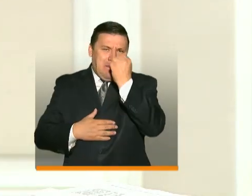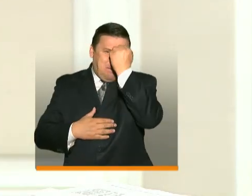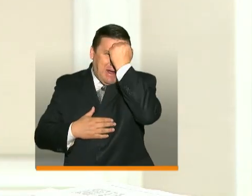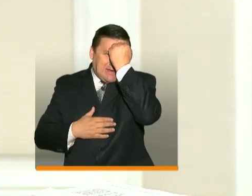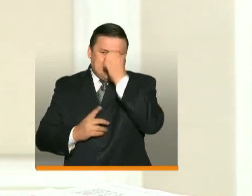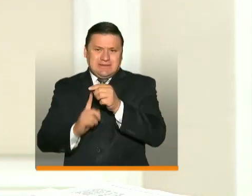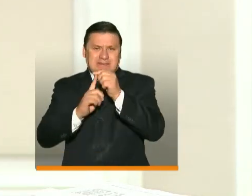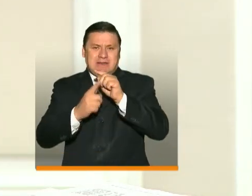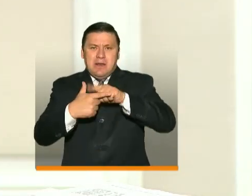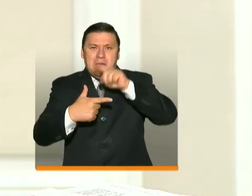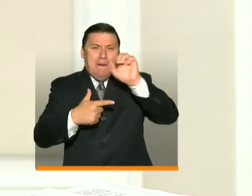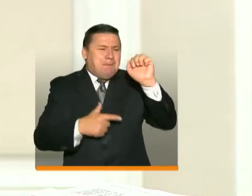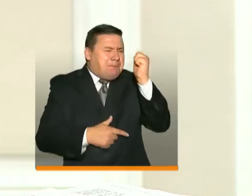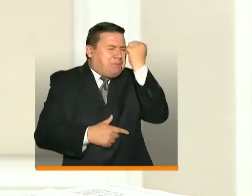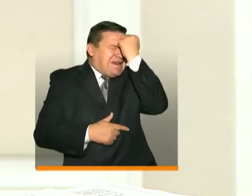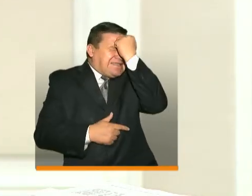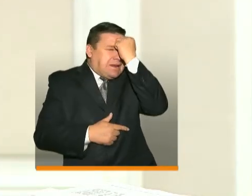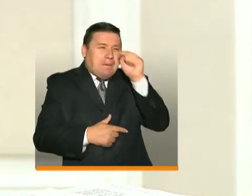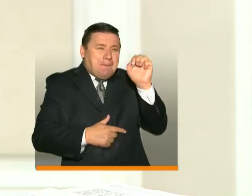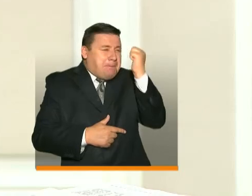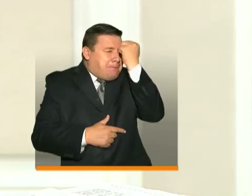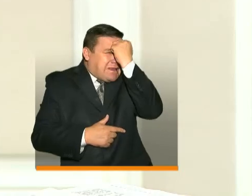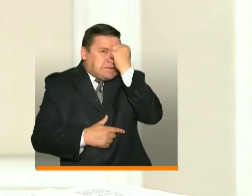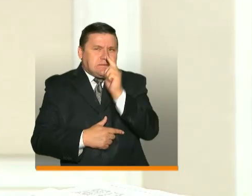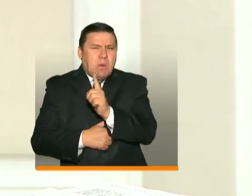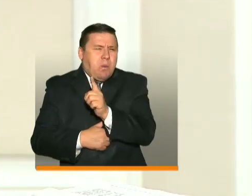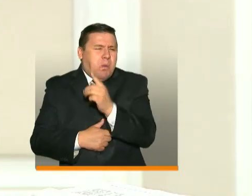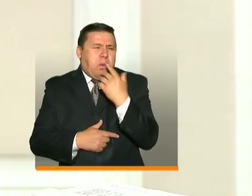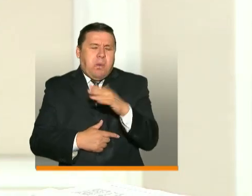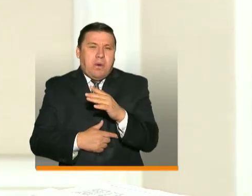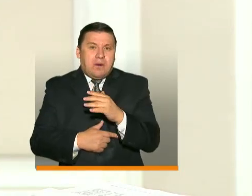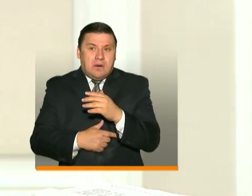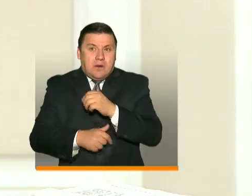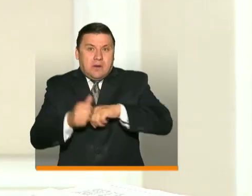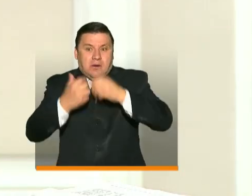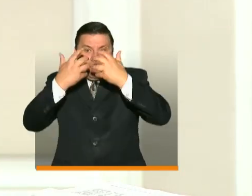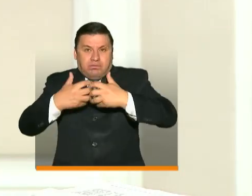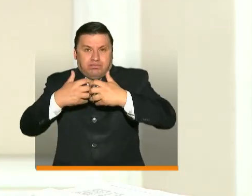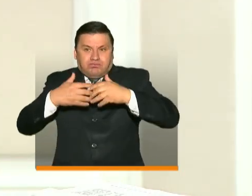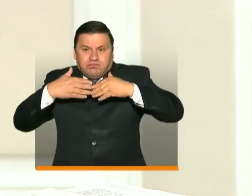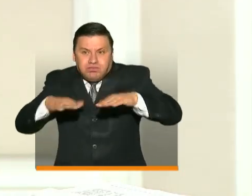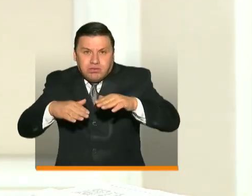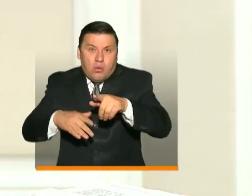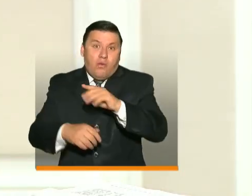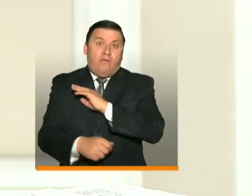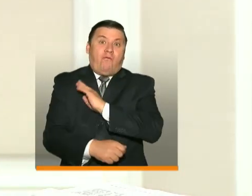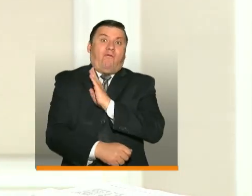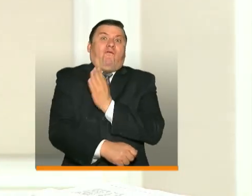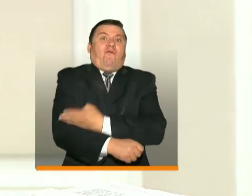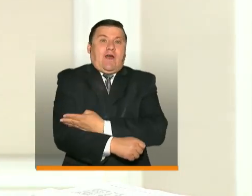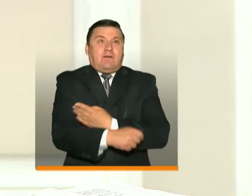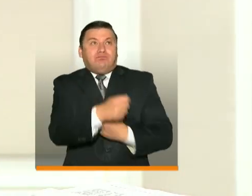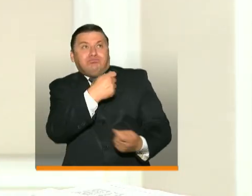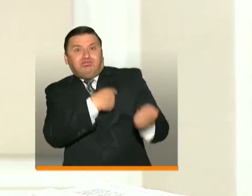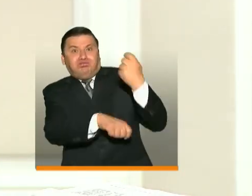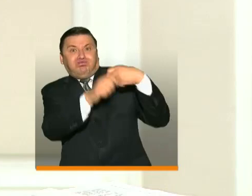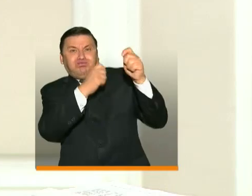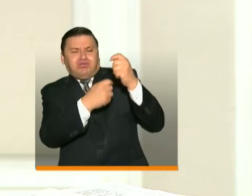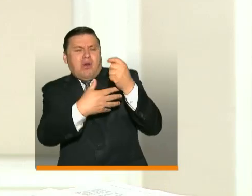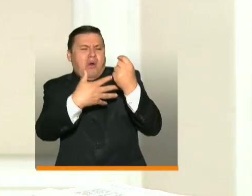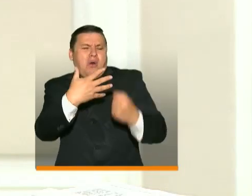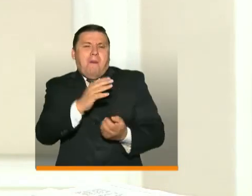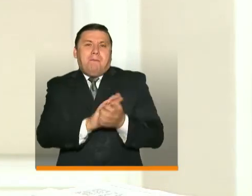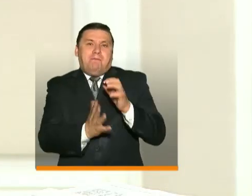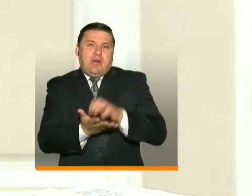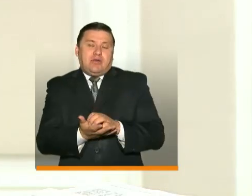agregado de Colombia, donde las manufacturas, la agroindustria, que es un sector que tiene un potencial exportador enorme.